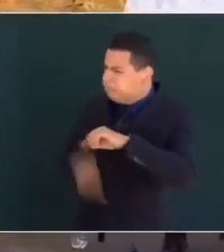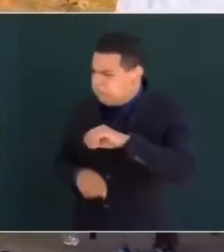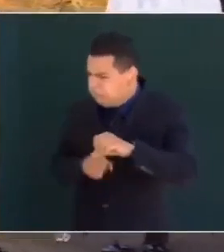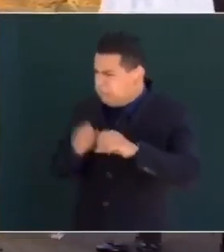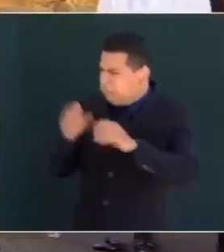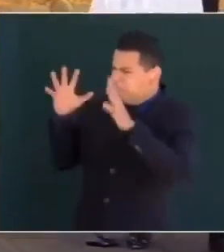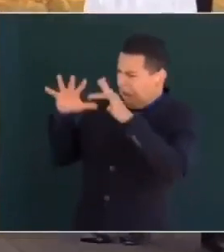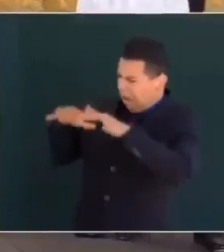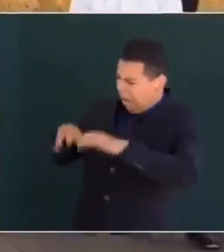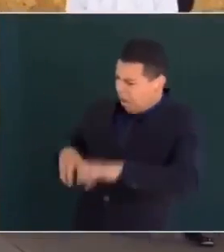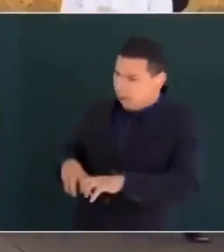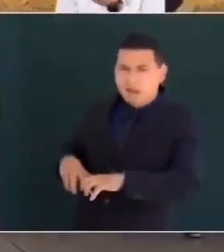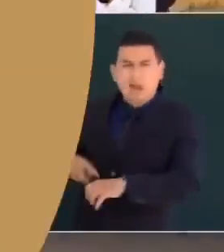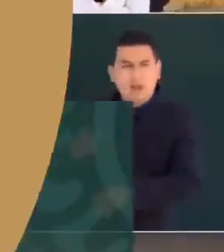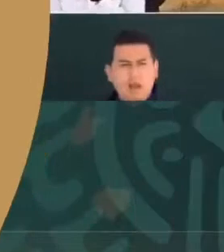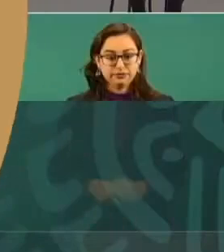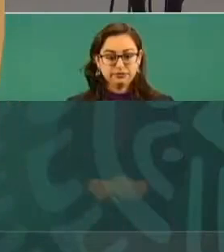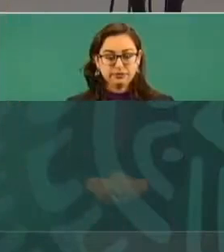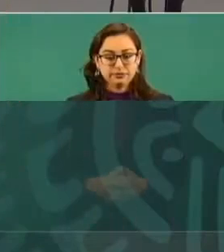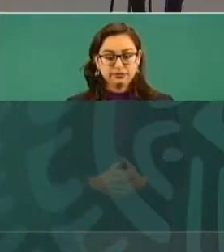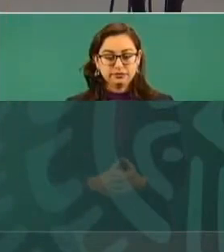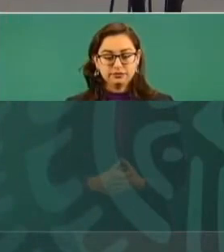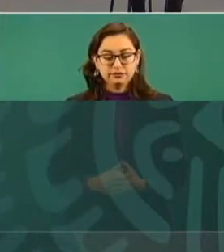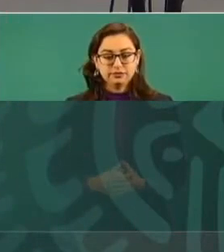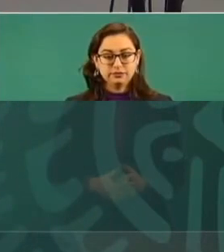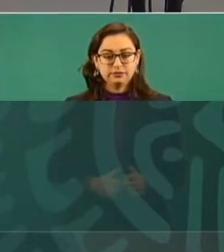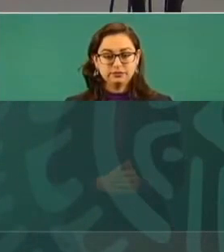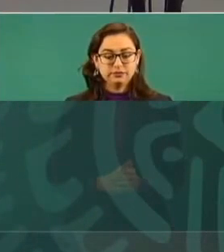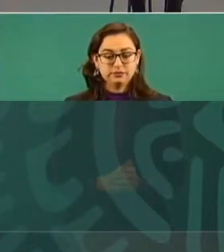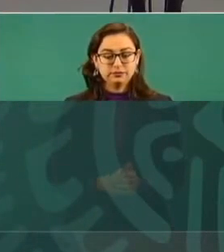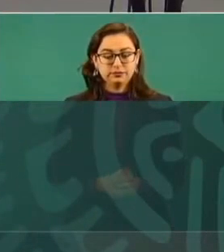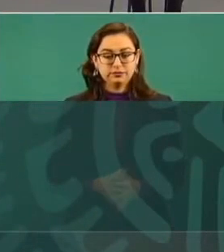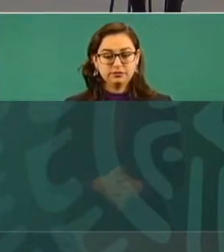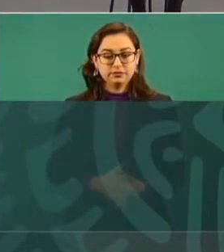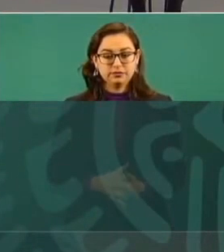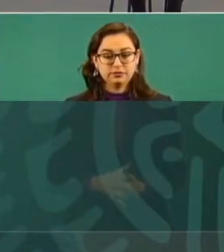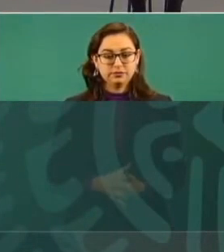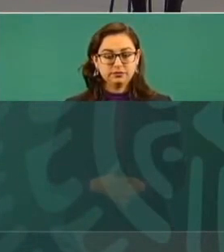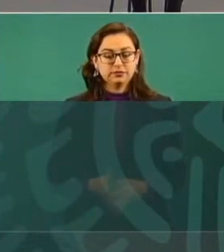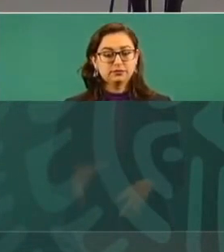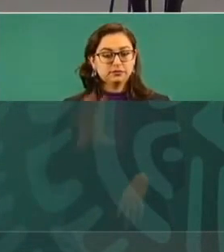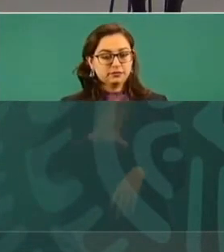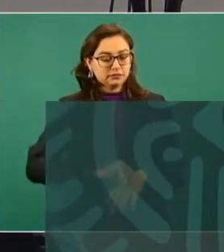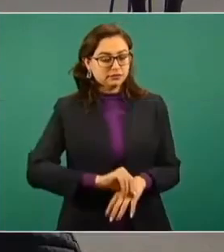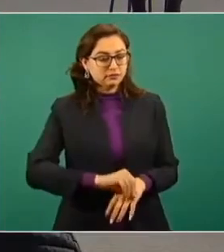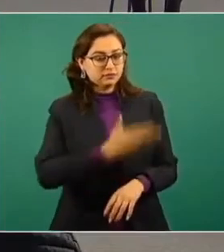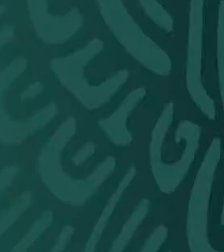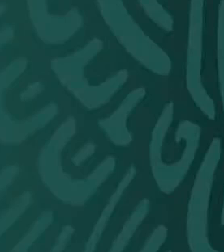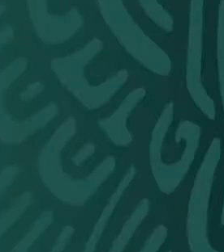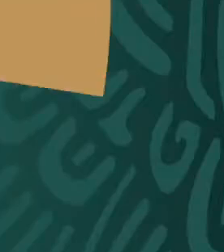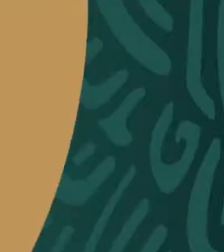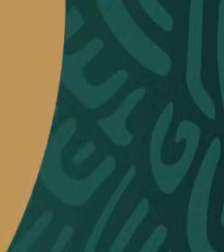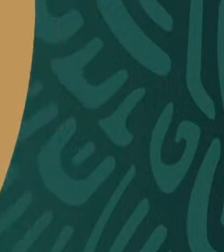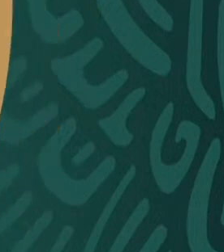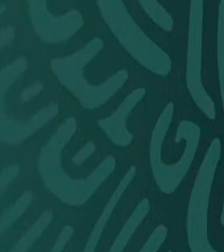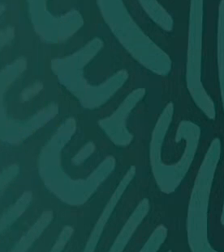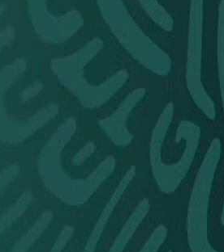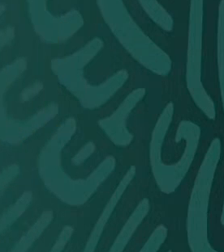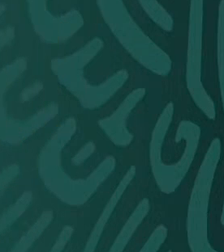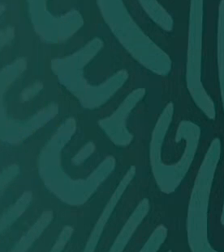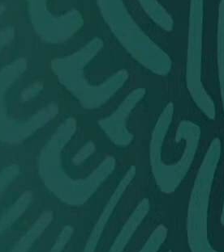Eso es Morelos. La profesora Delfina Gómez será la nueva titular de la Secretaría de